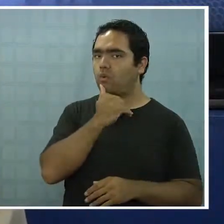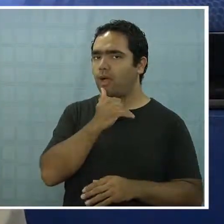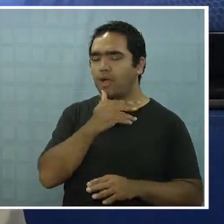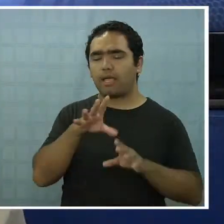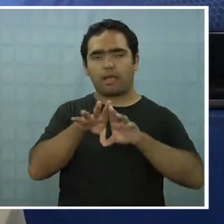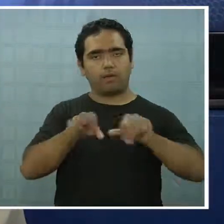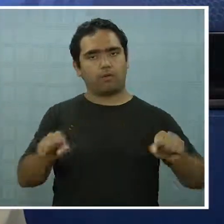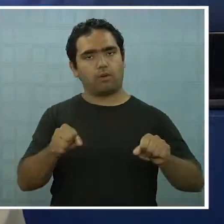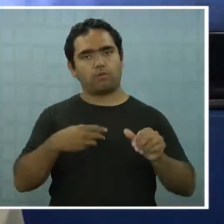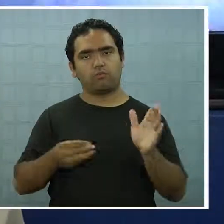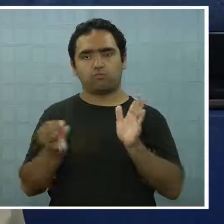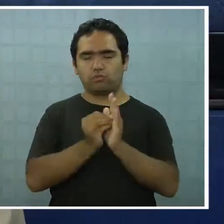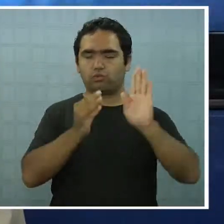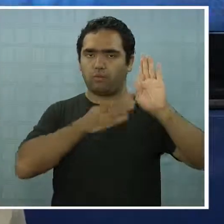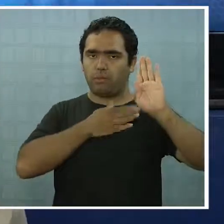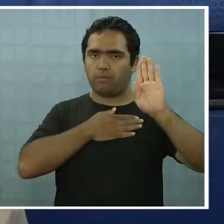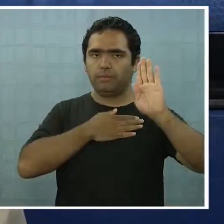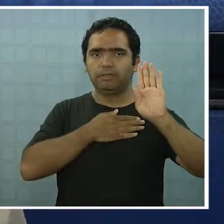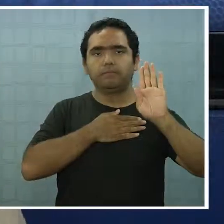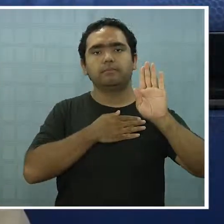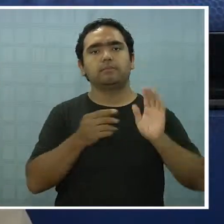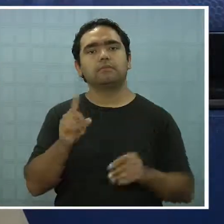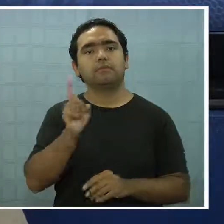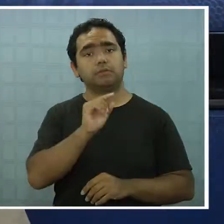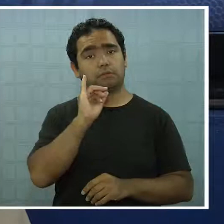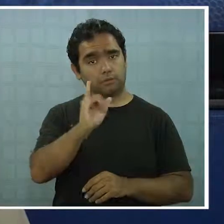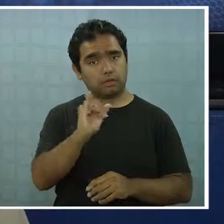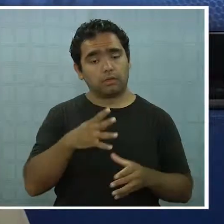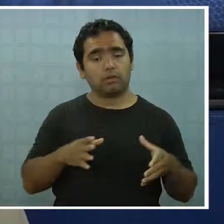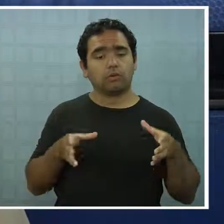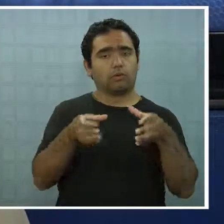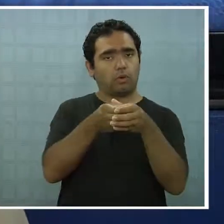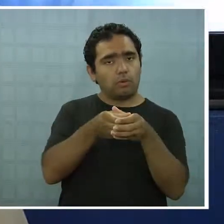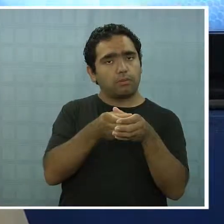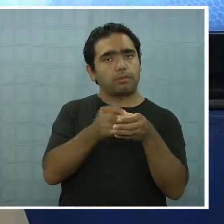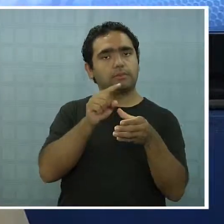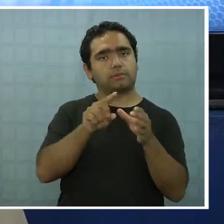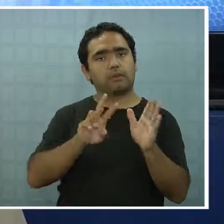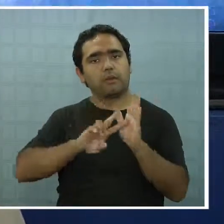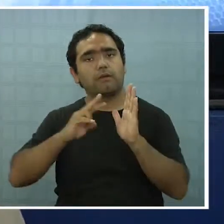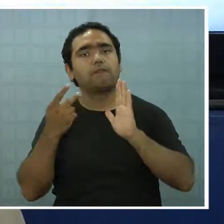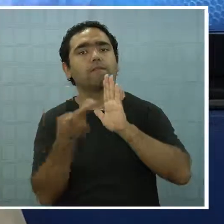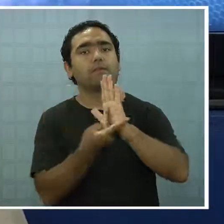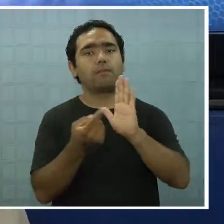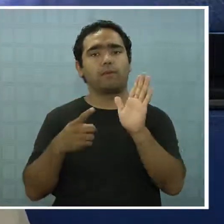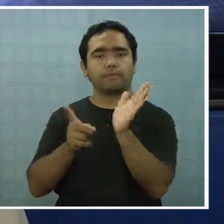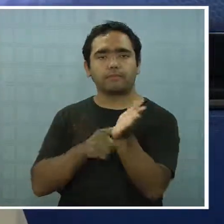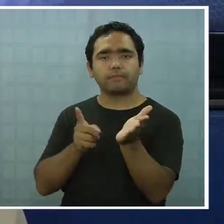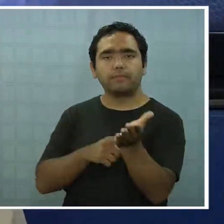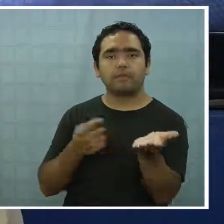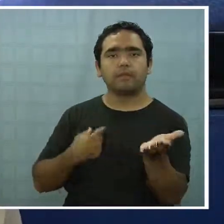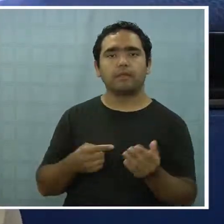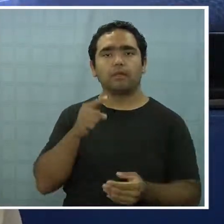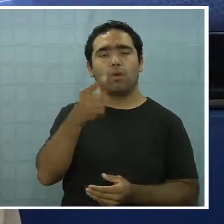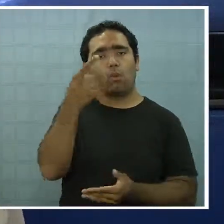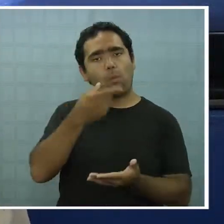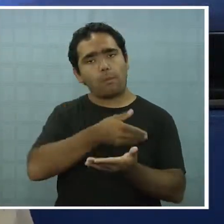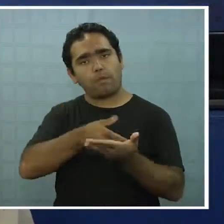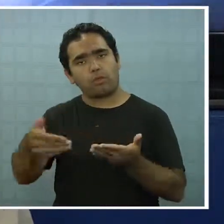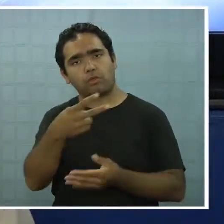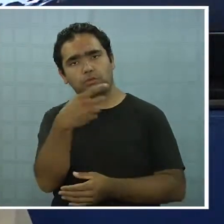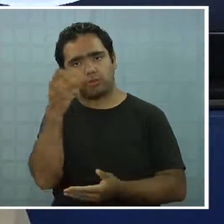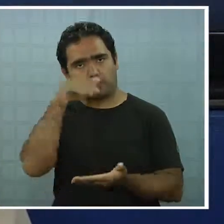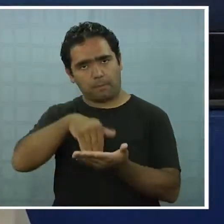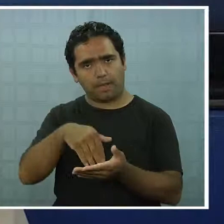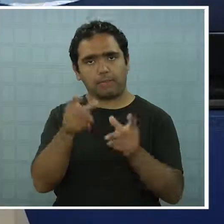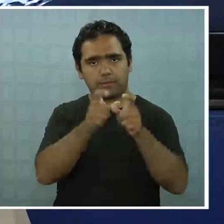Dijo sí que iba a crear una comisión, como fue con la reforma previsional, que ella dio un paso muy importante. Tenemos 1.200.000 chilenos